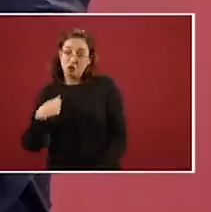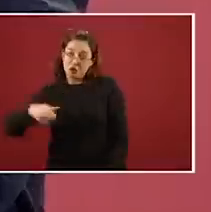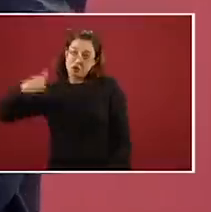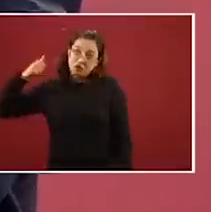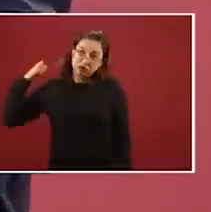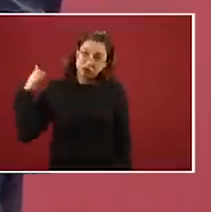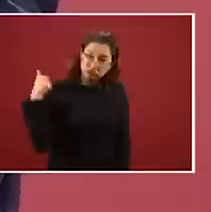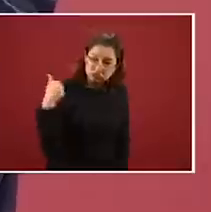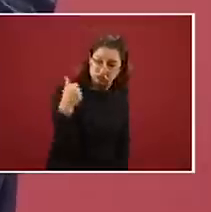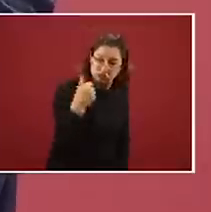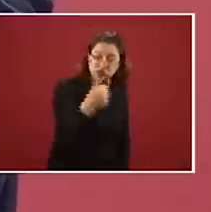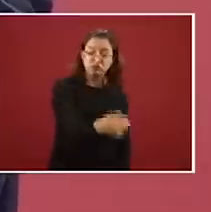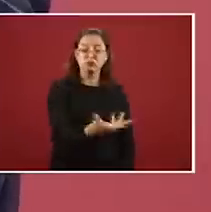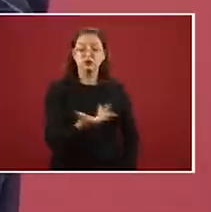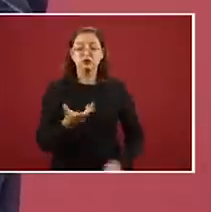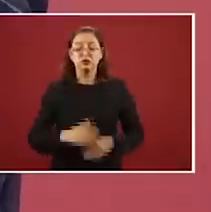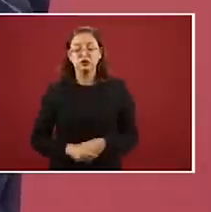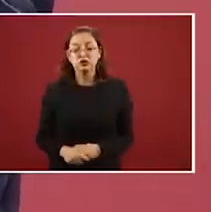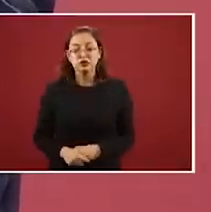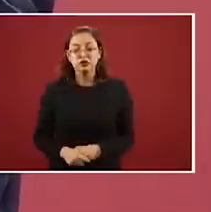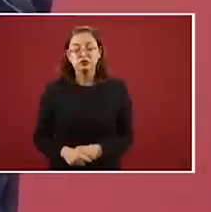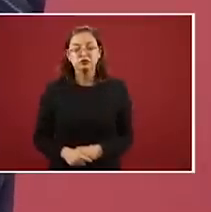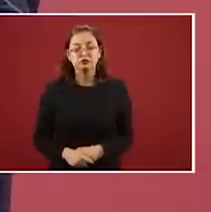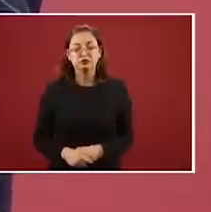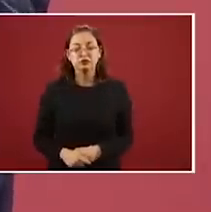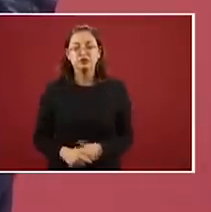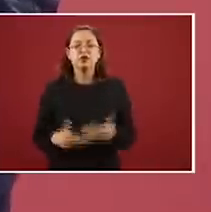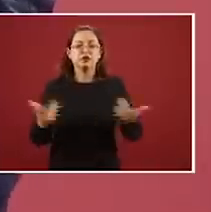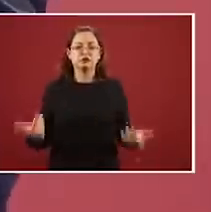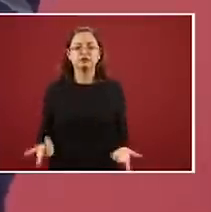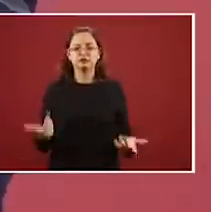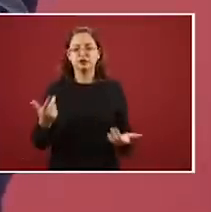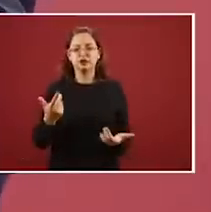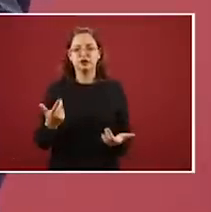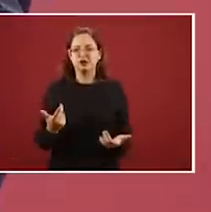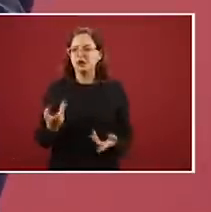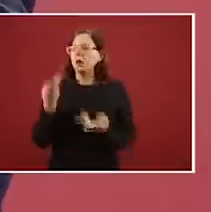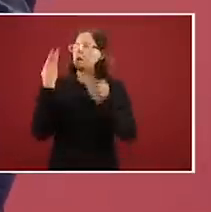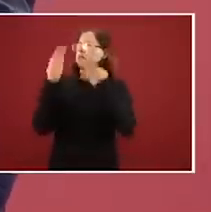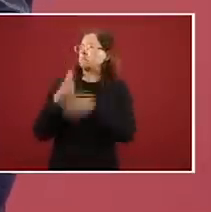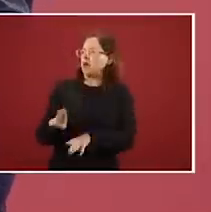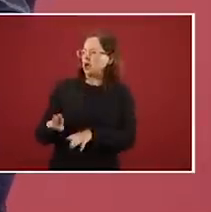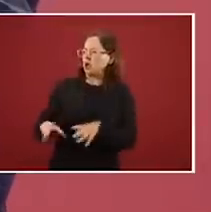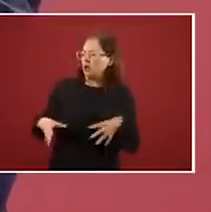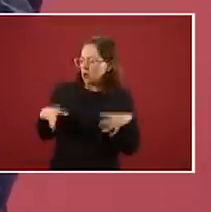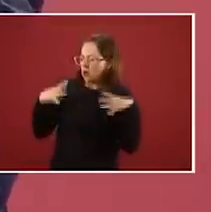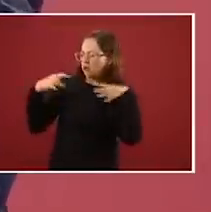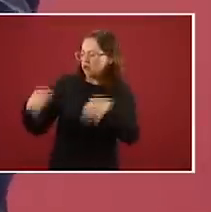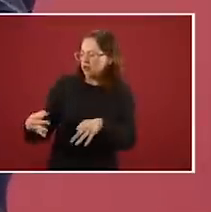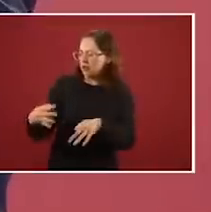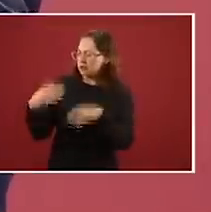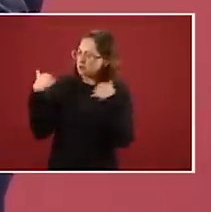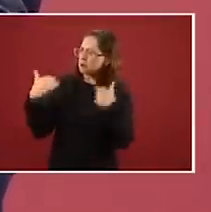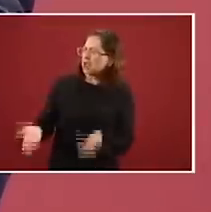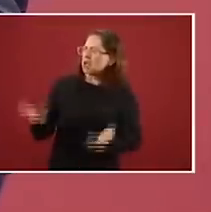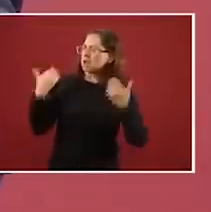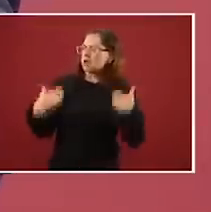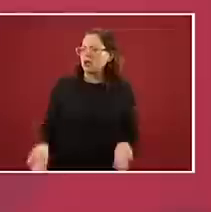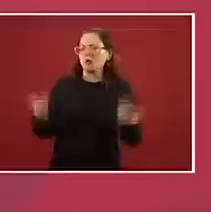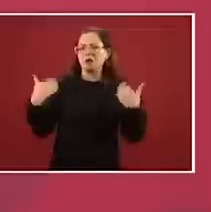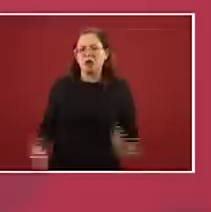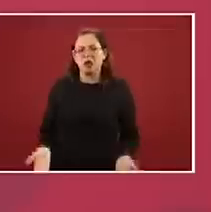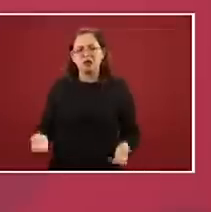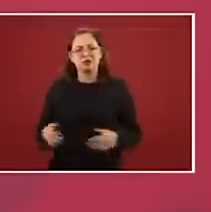Entonces, ya también he leído cuestionamientos de que para qué nos metemos nosotros a hacer estas